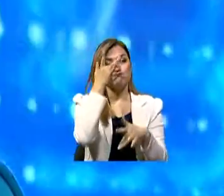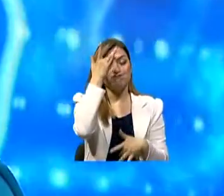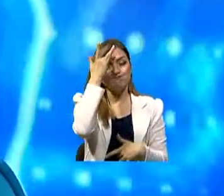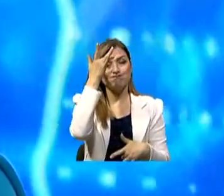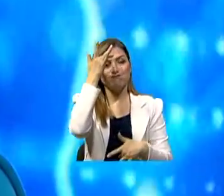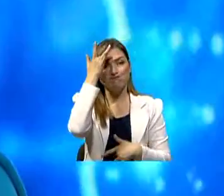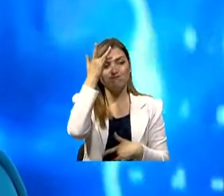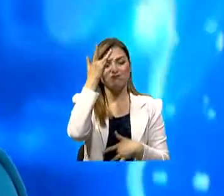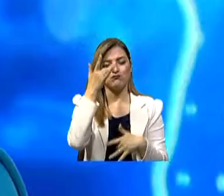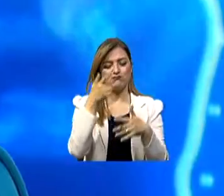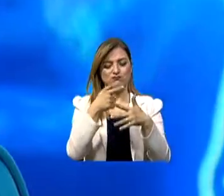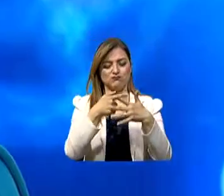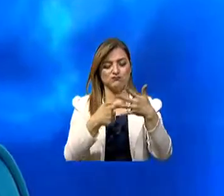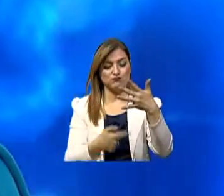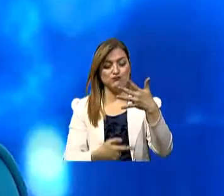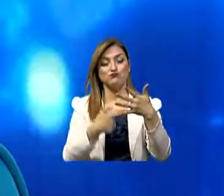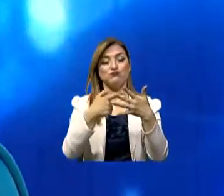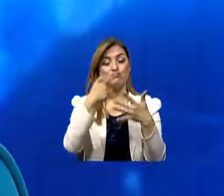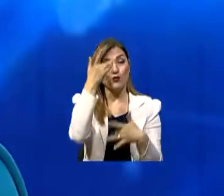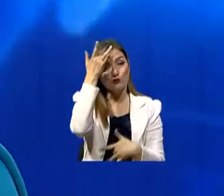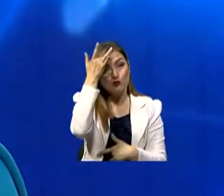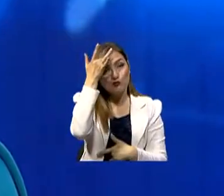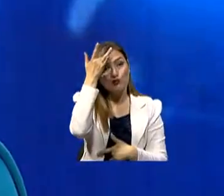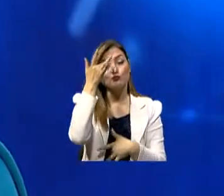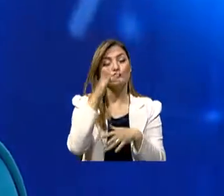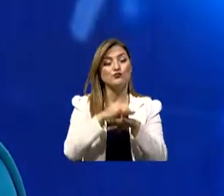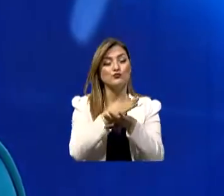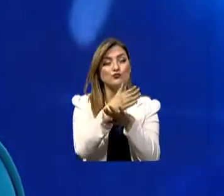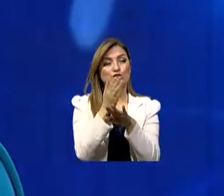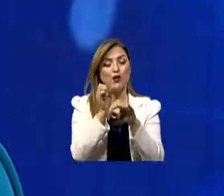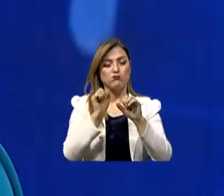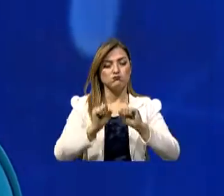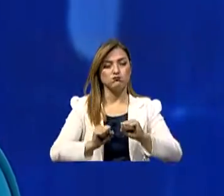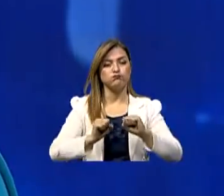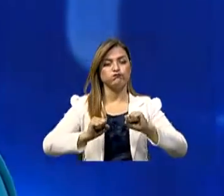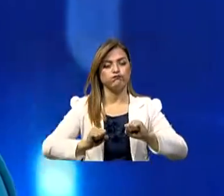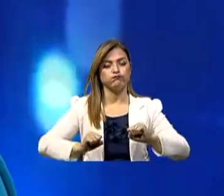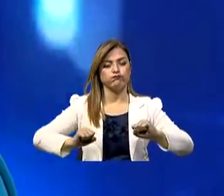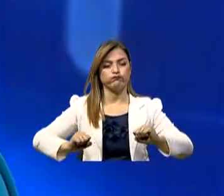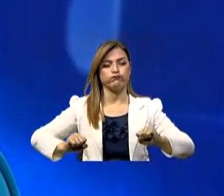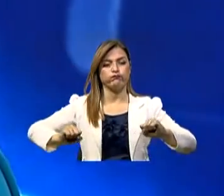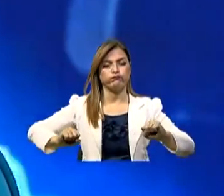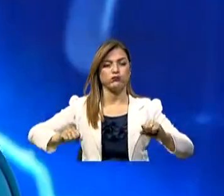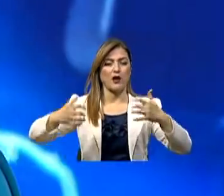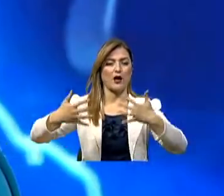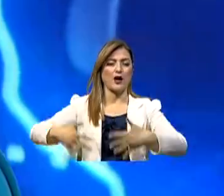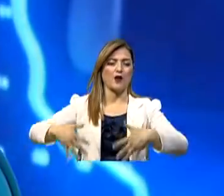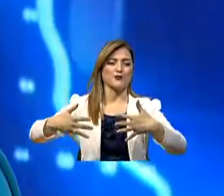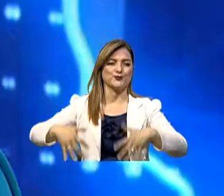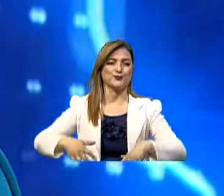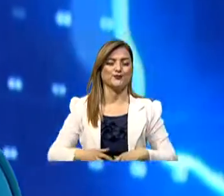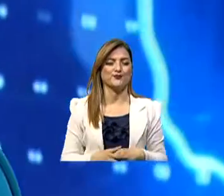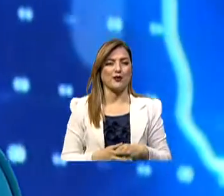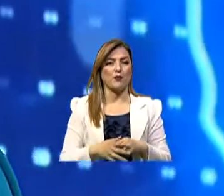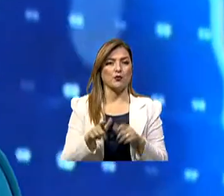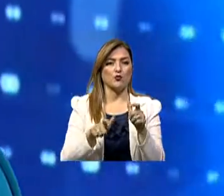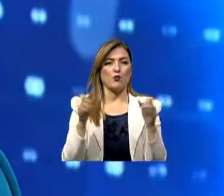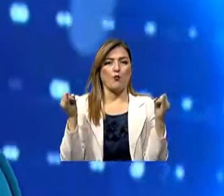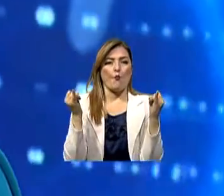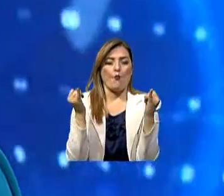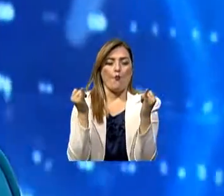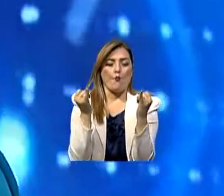comorbilidades que son enfermedades que se producen por la obesidad y lo decía las agrava y si es que bajan de peso mejor